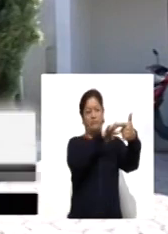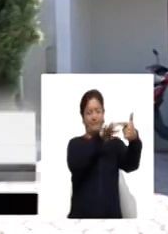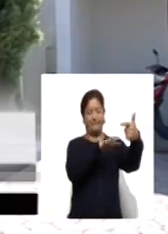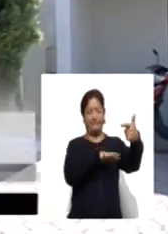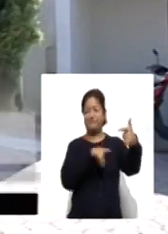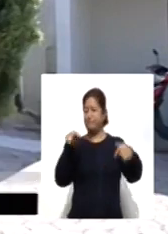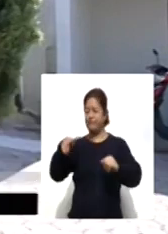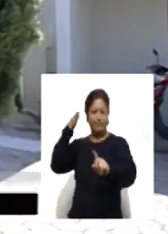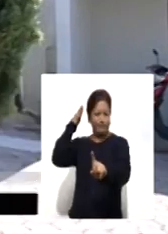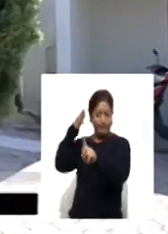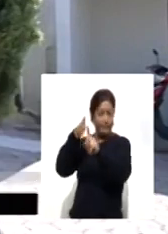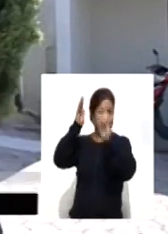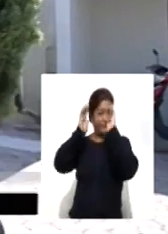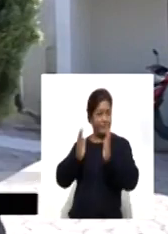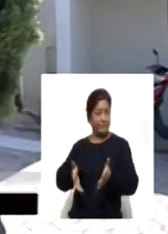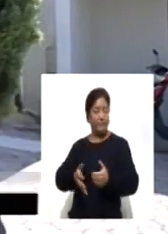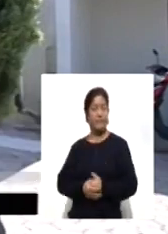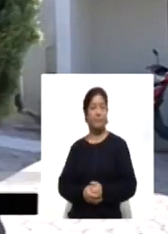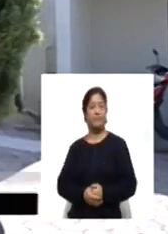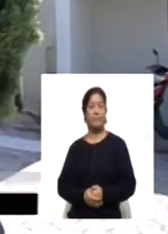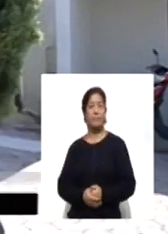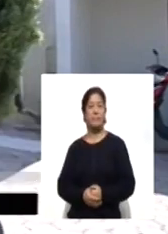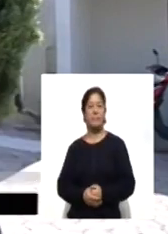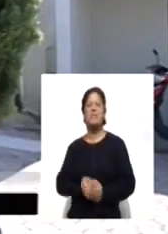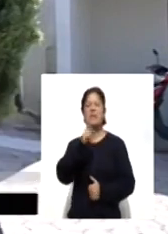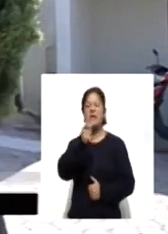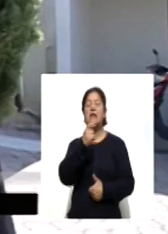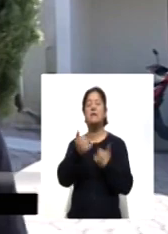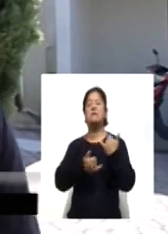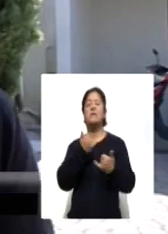enseñarles a los chavos a leer lo que es un juego,